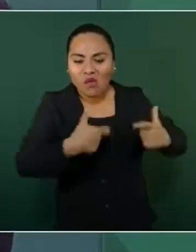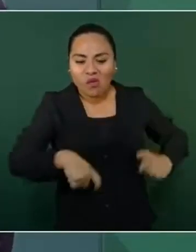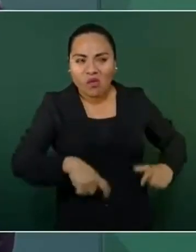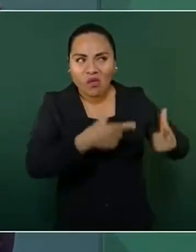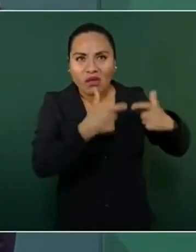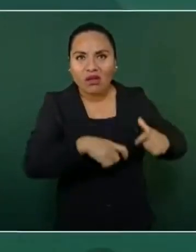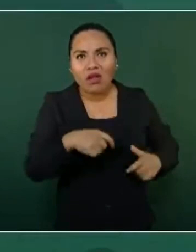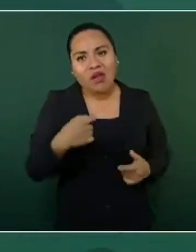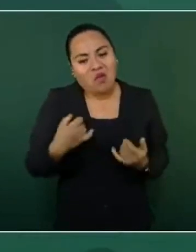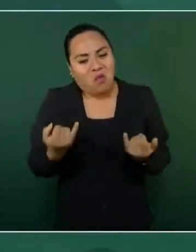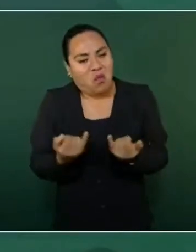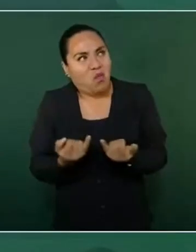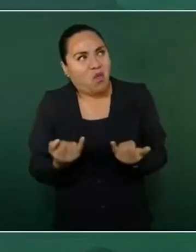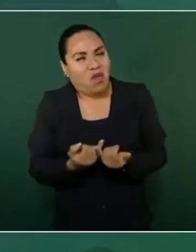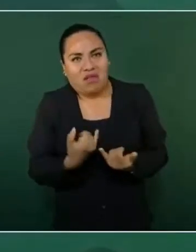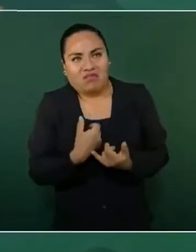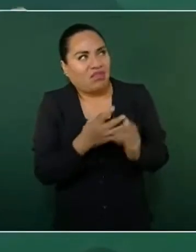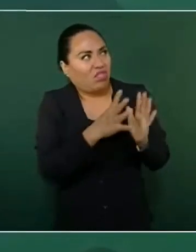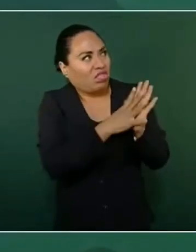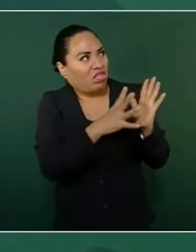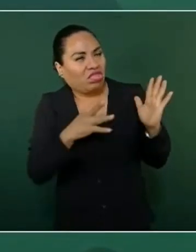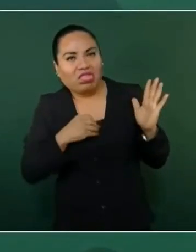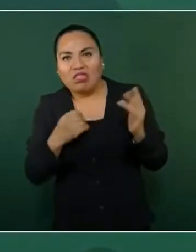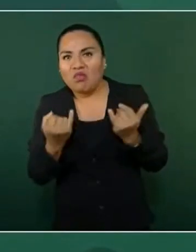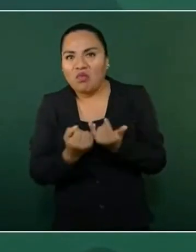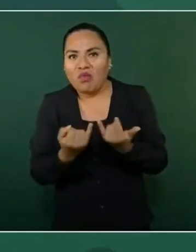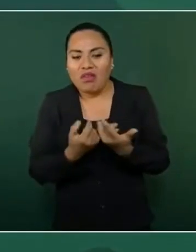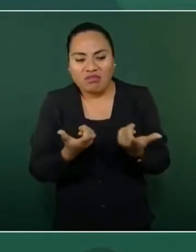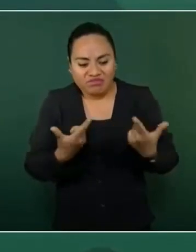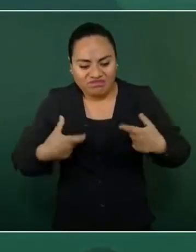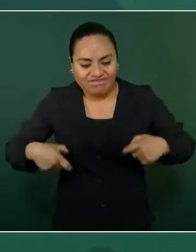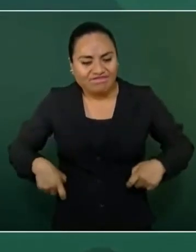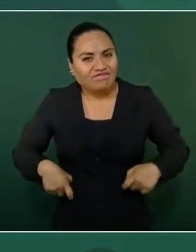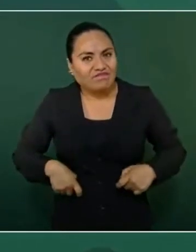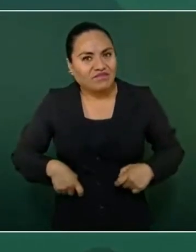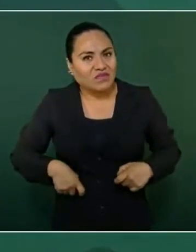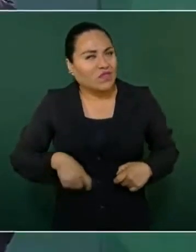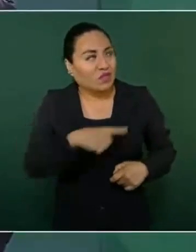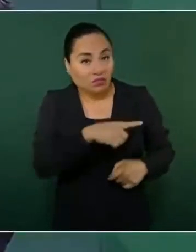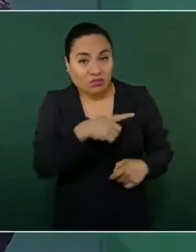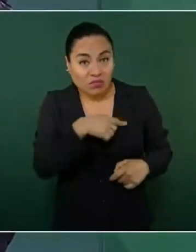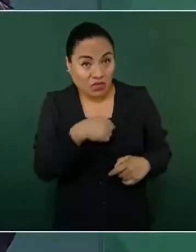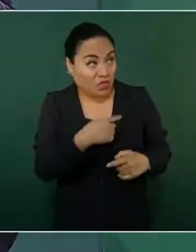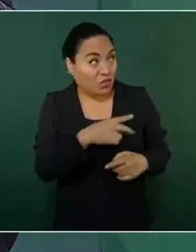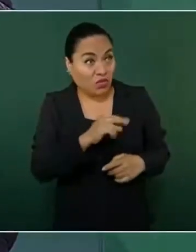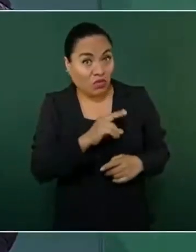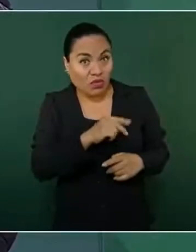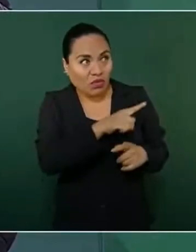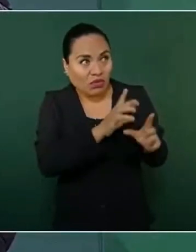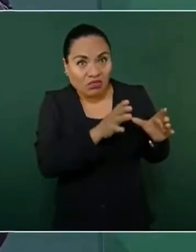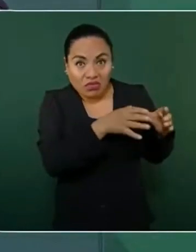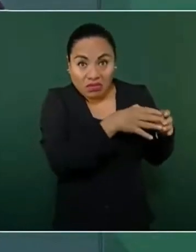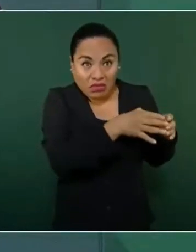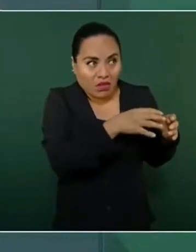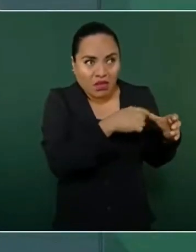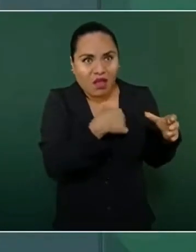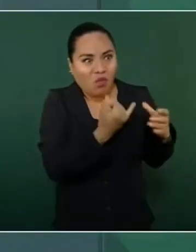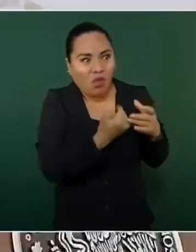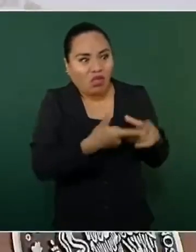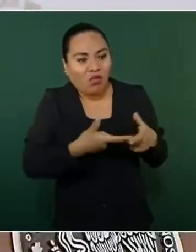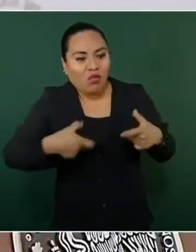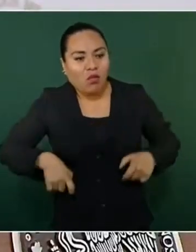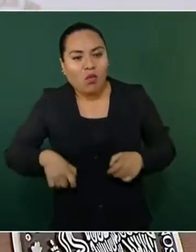¿Por qué no me vas a dar a mí? Ya no. Eso se